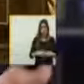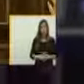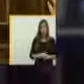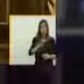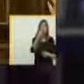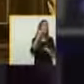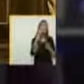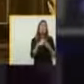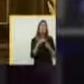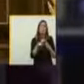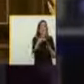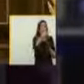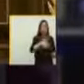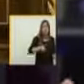decir,